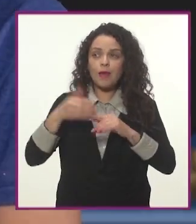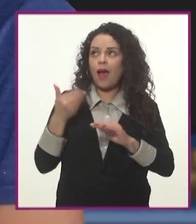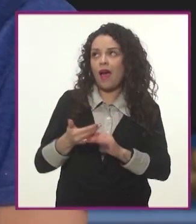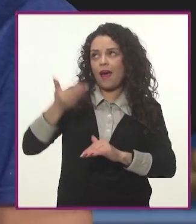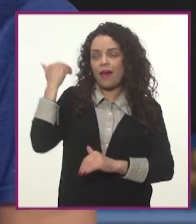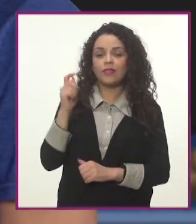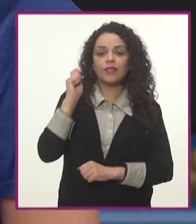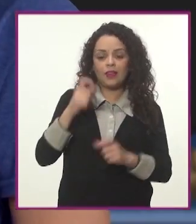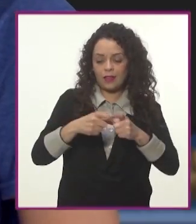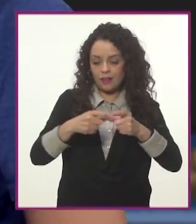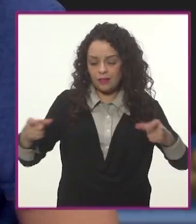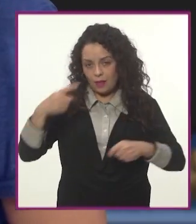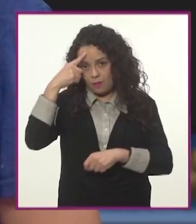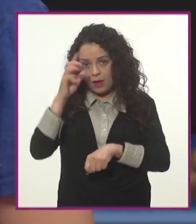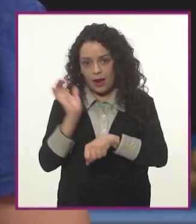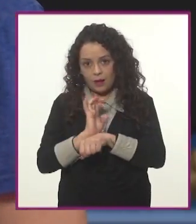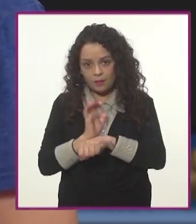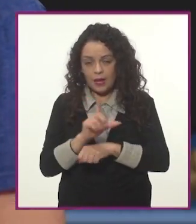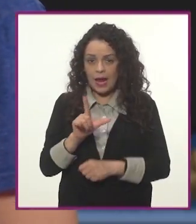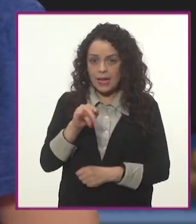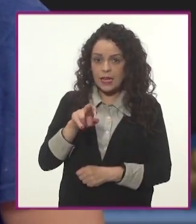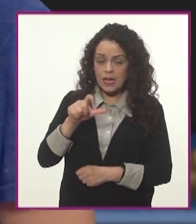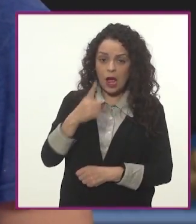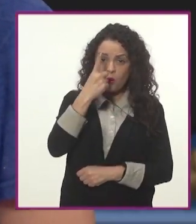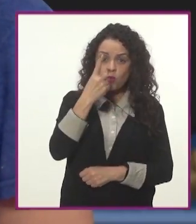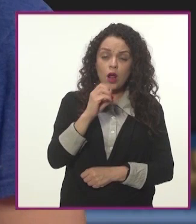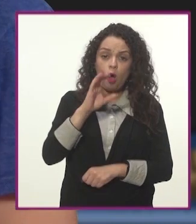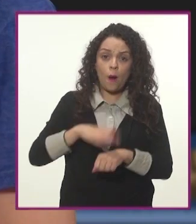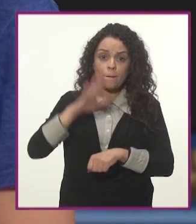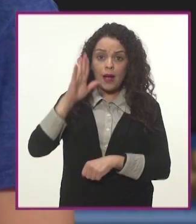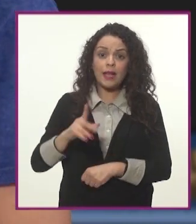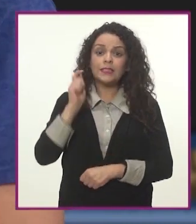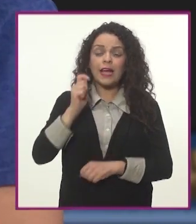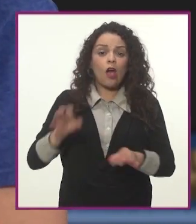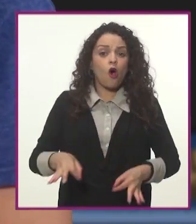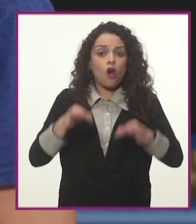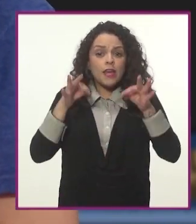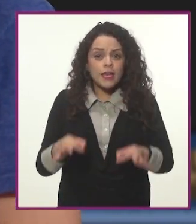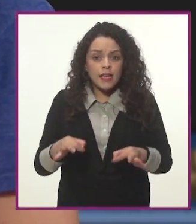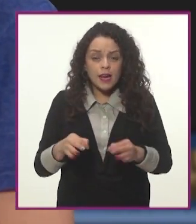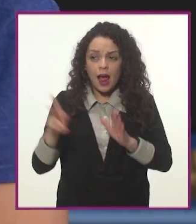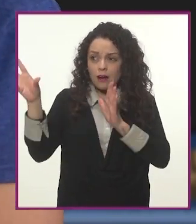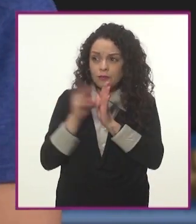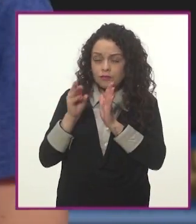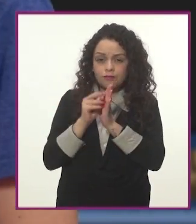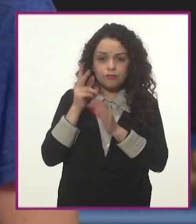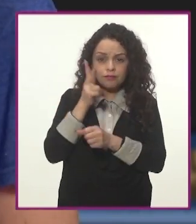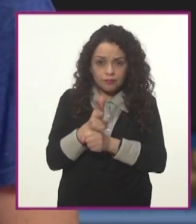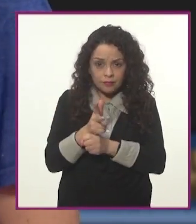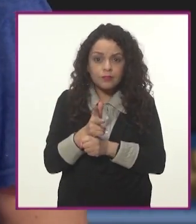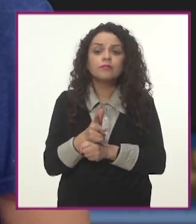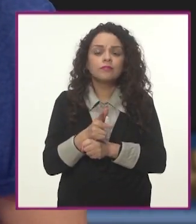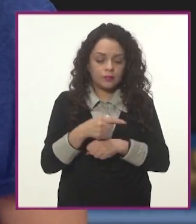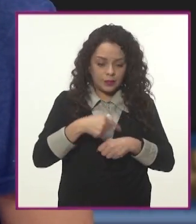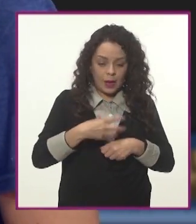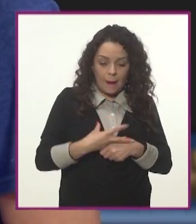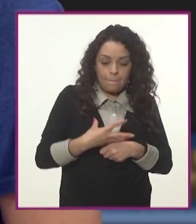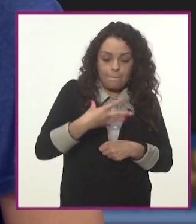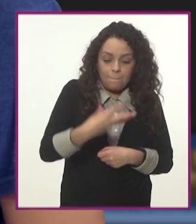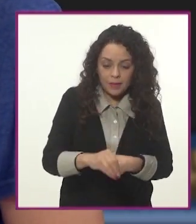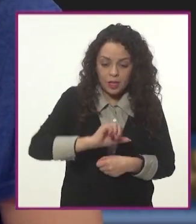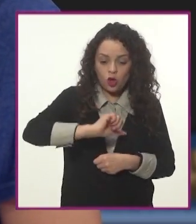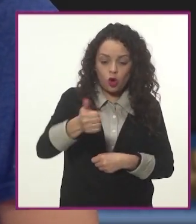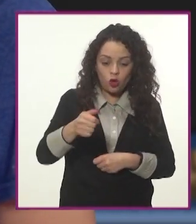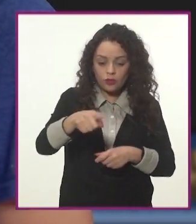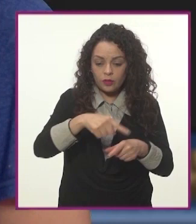En la edición lineal, una o más cintas con el material original se transfieren segmento por segmento a otra cinta en otro grabador o